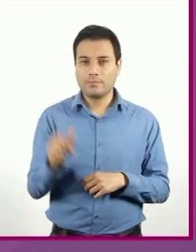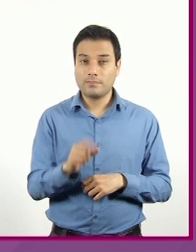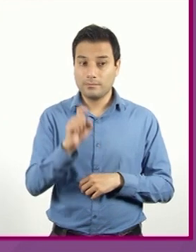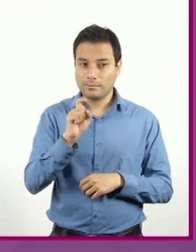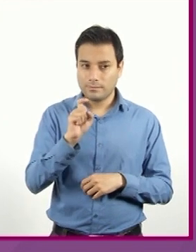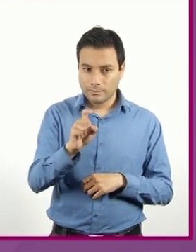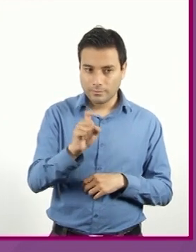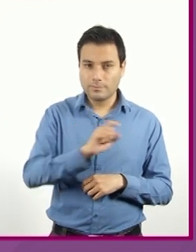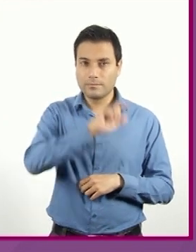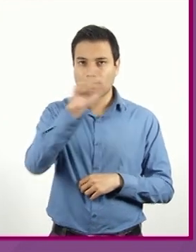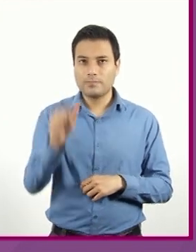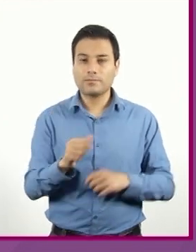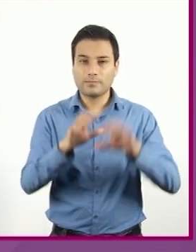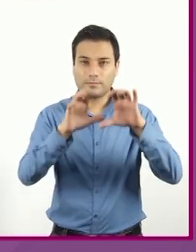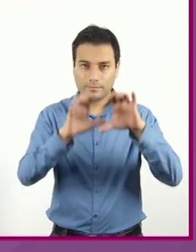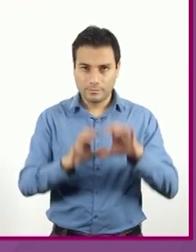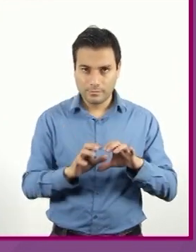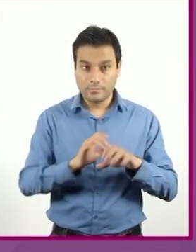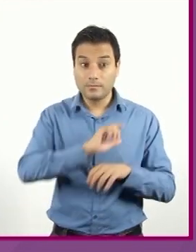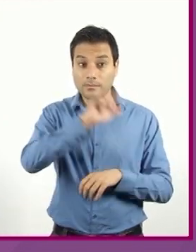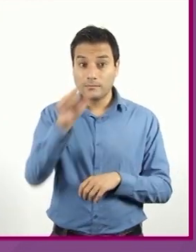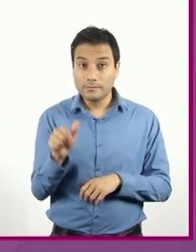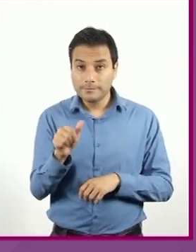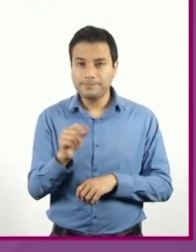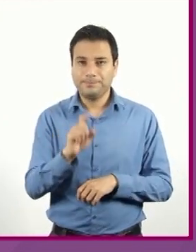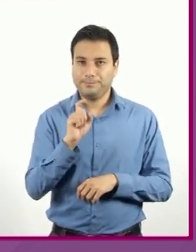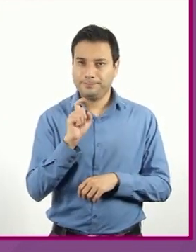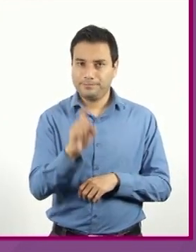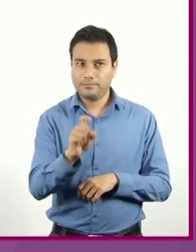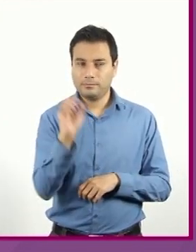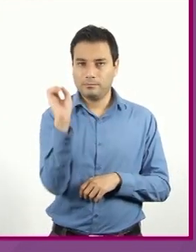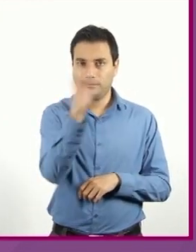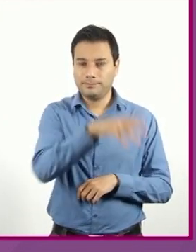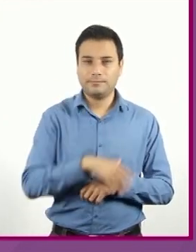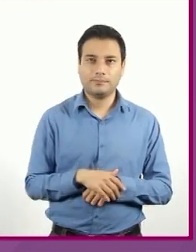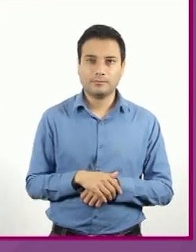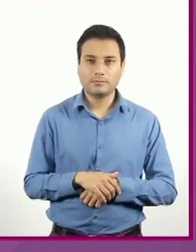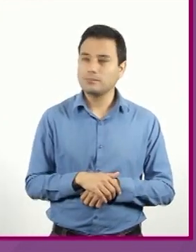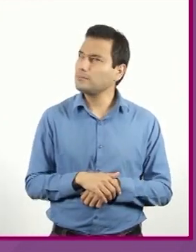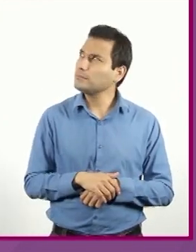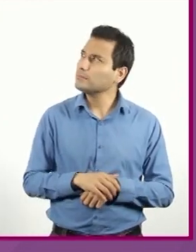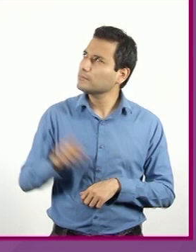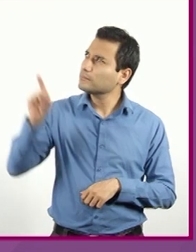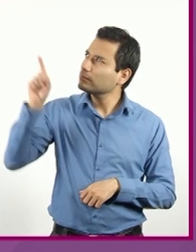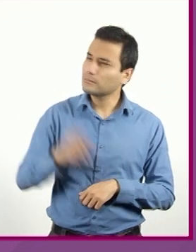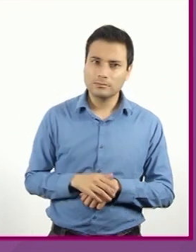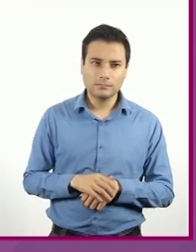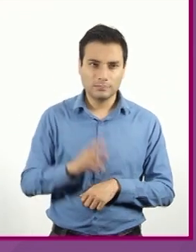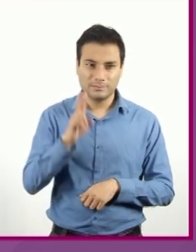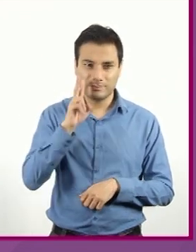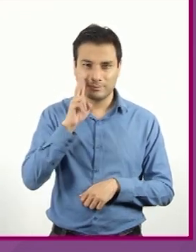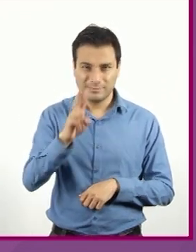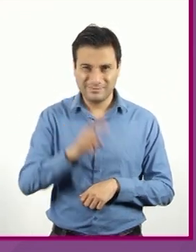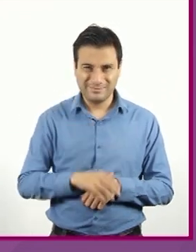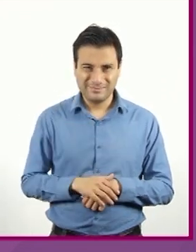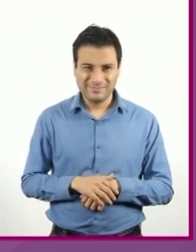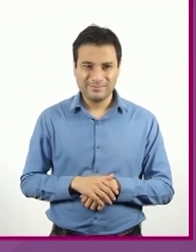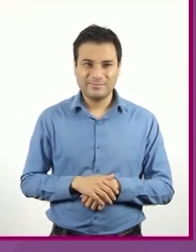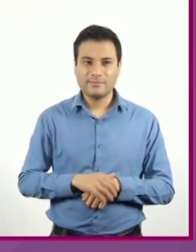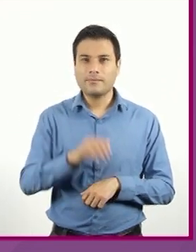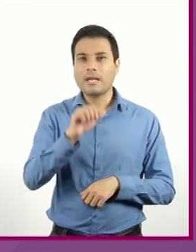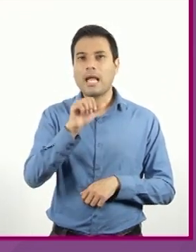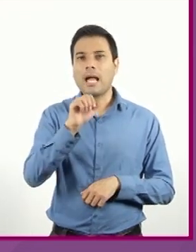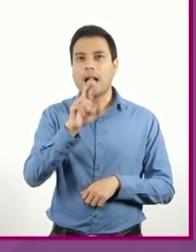continuación, pulsar el botón enviar. Identifiquemos al infinitivo en las instrucciones de un